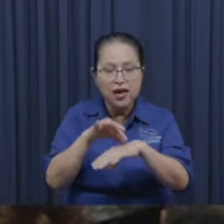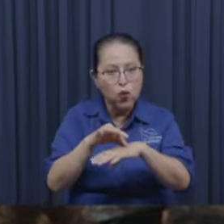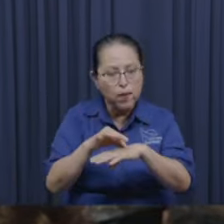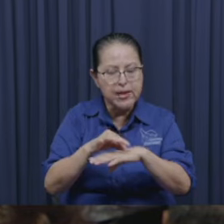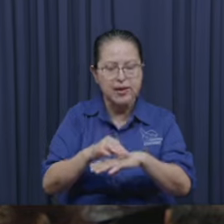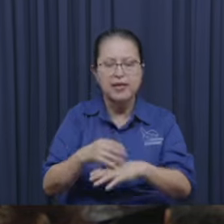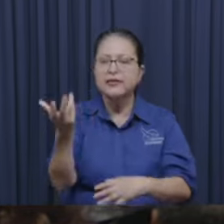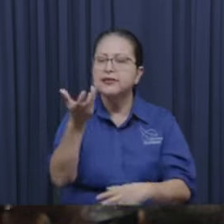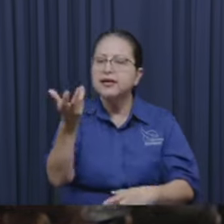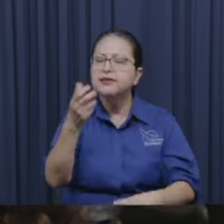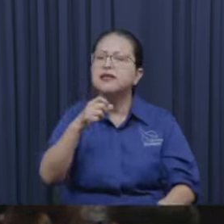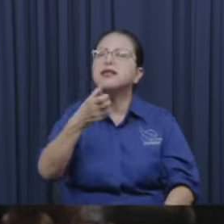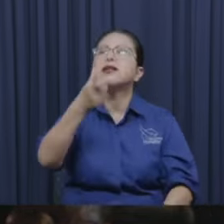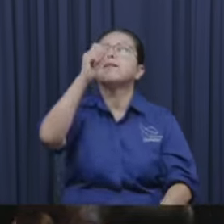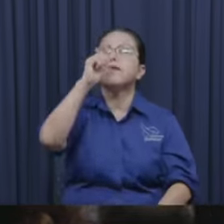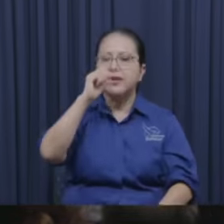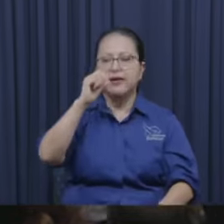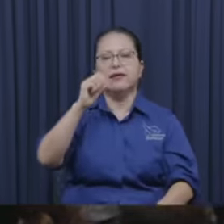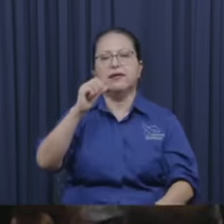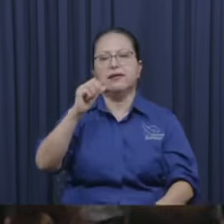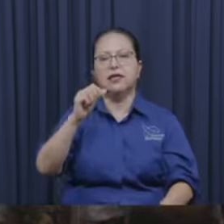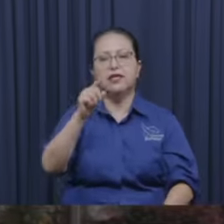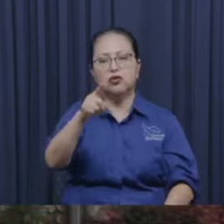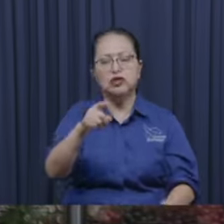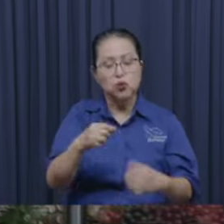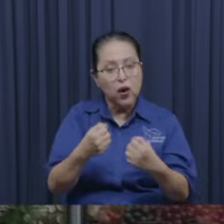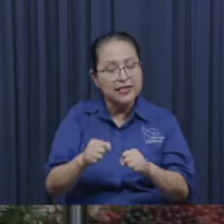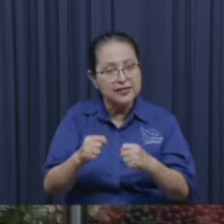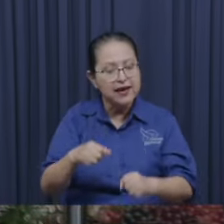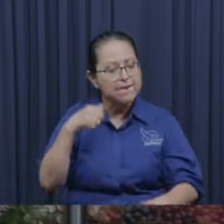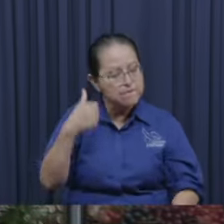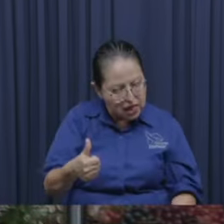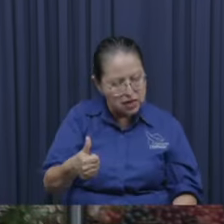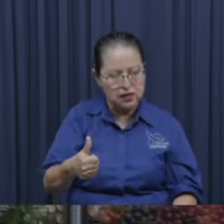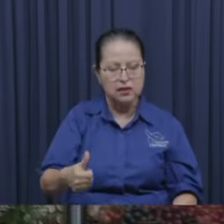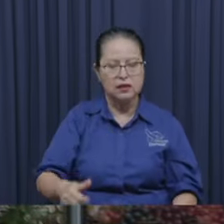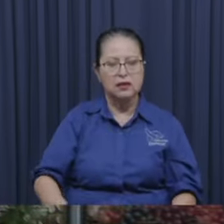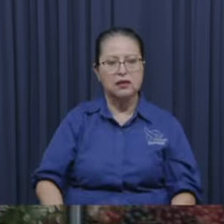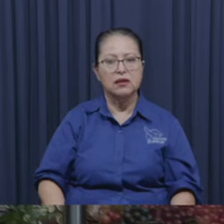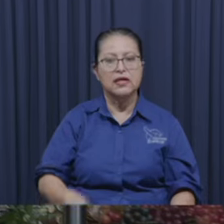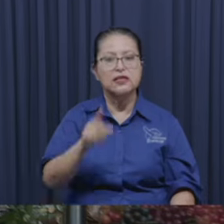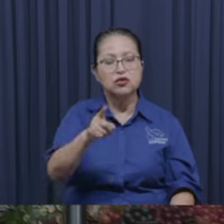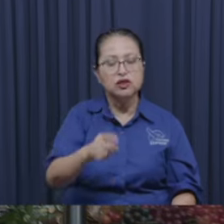bien hecho y cómo lo hago bien hecho